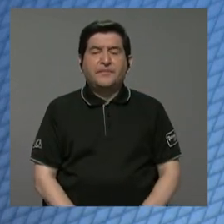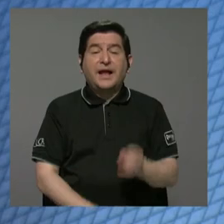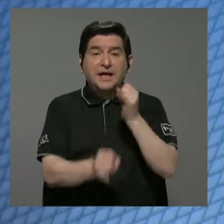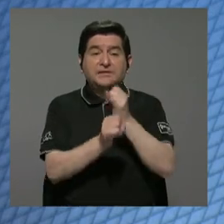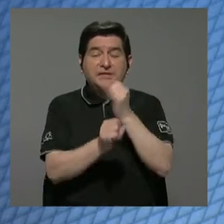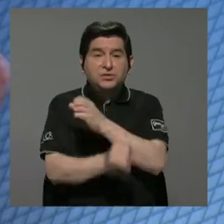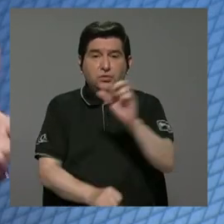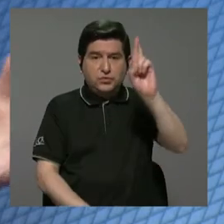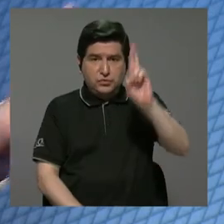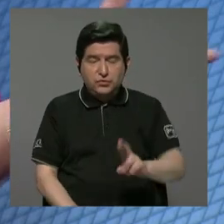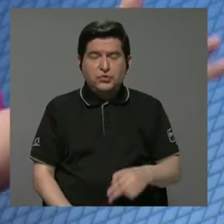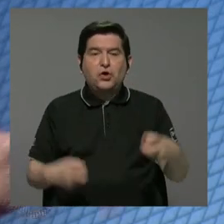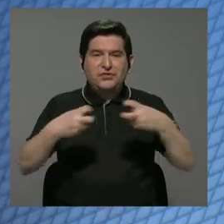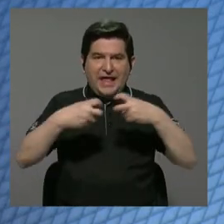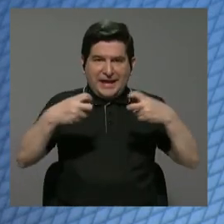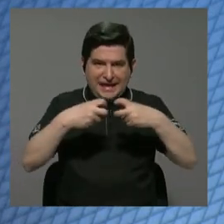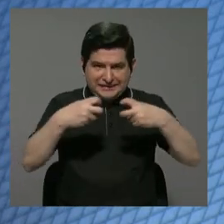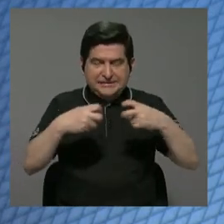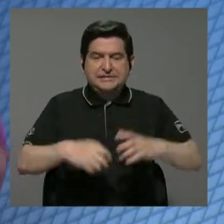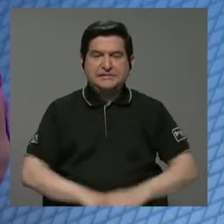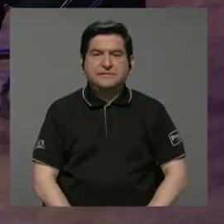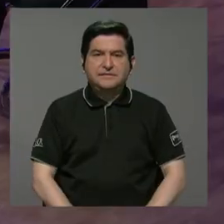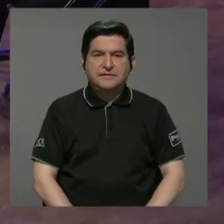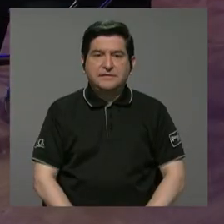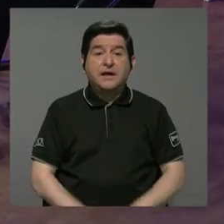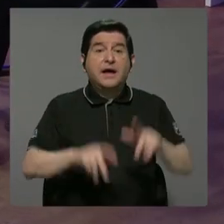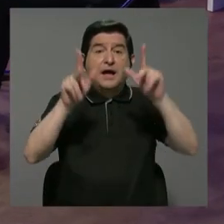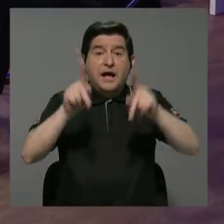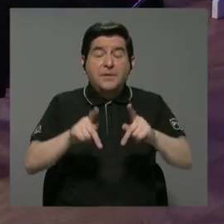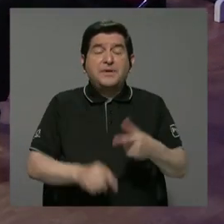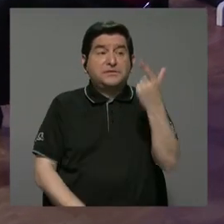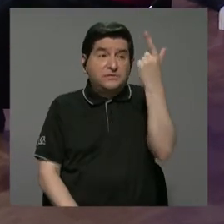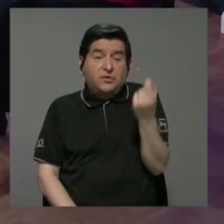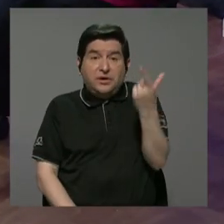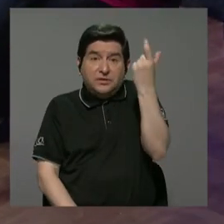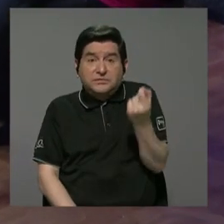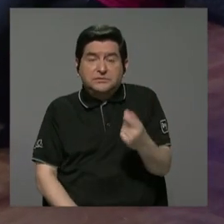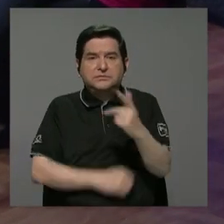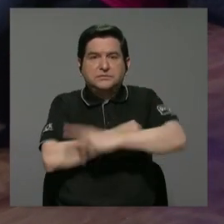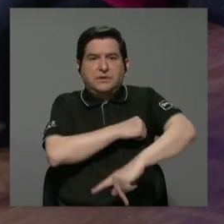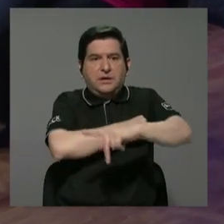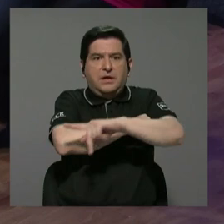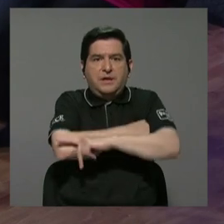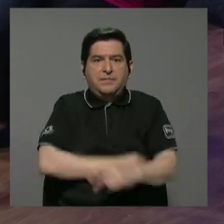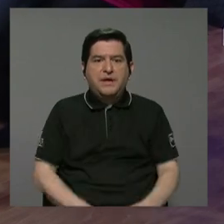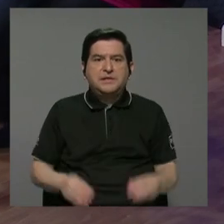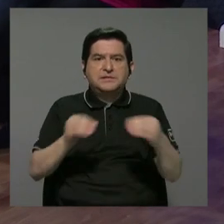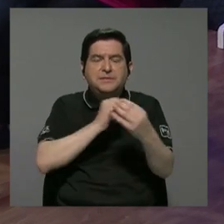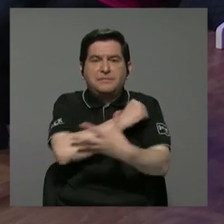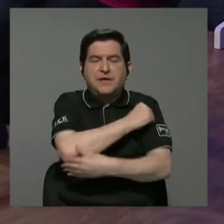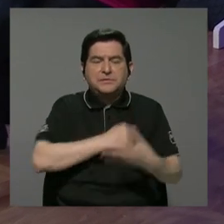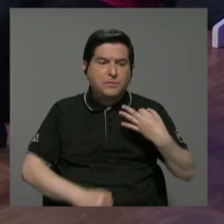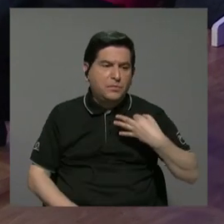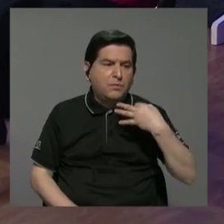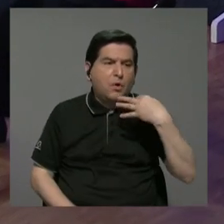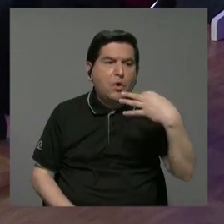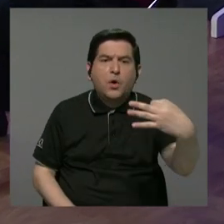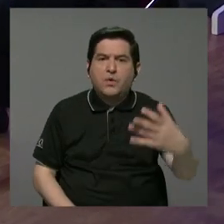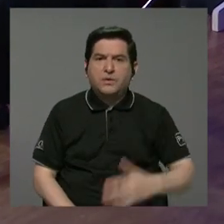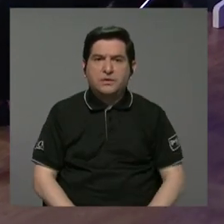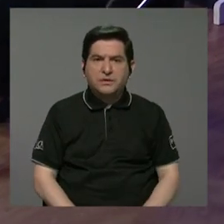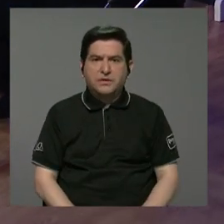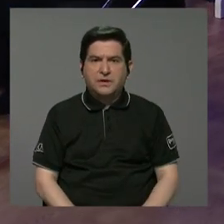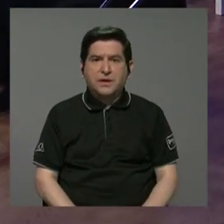Instituto Costarricense de Electricidad, bueno, a las personas jubiladas. Este país es más pobre, cada día la población se empobrece